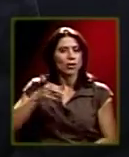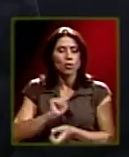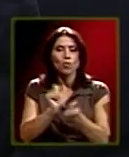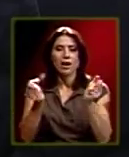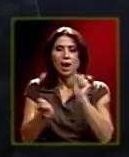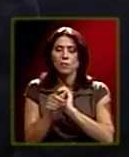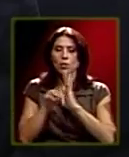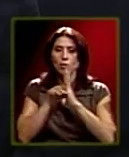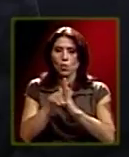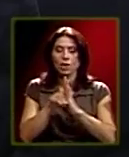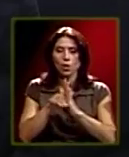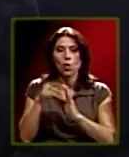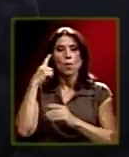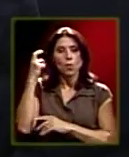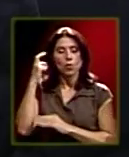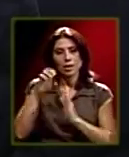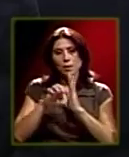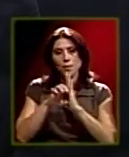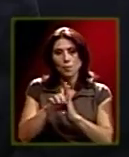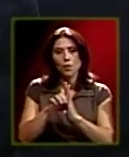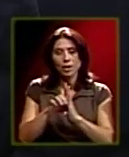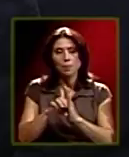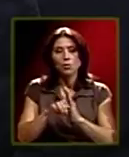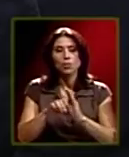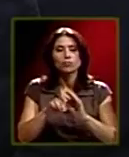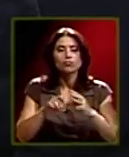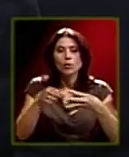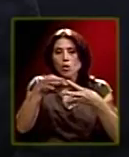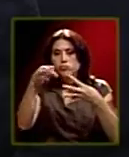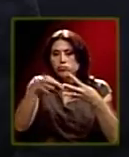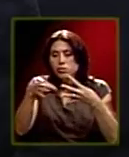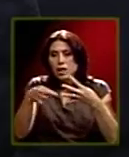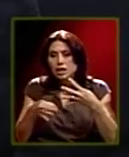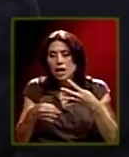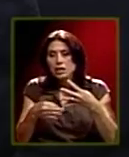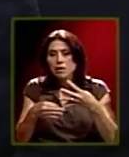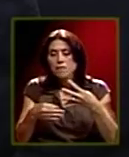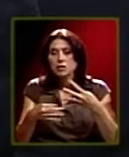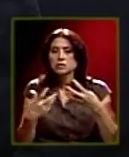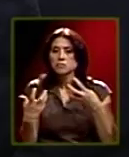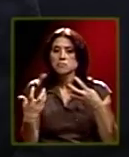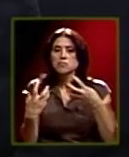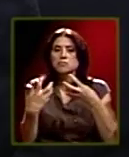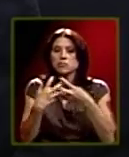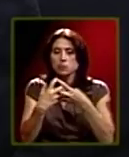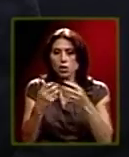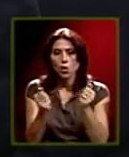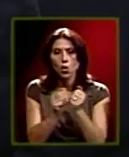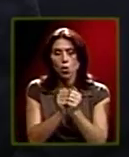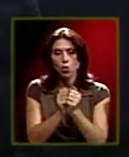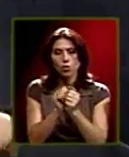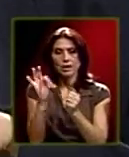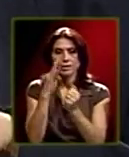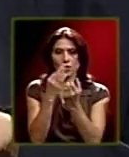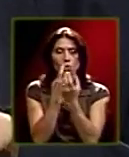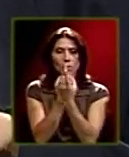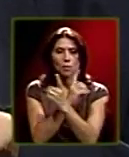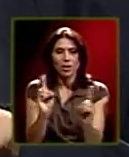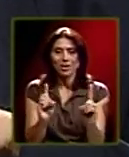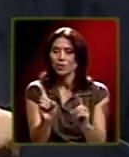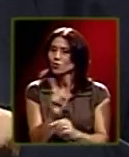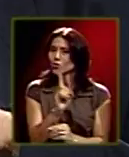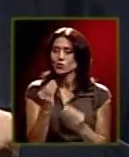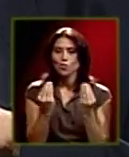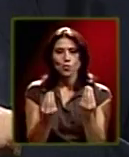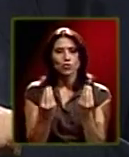menos las alternativas que hay que sean conformes con nuestro estilo democrático no son muchas. Lo que tenemos que